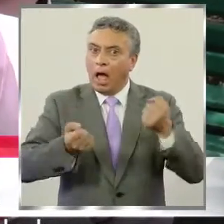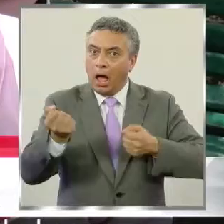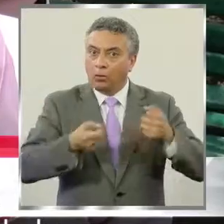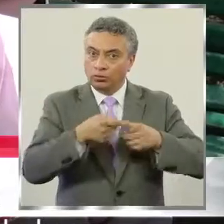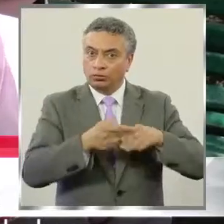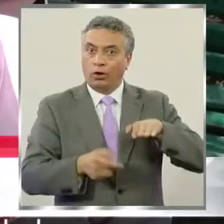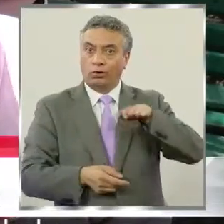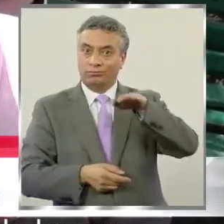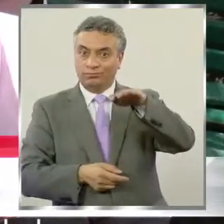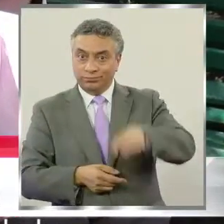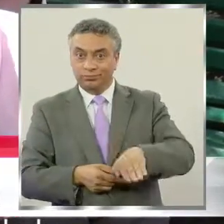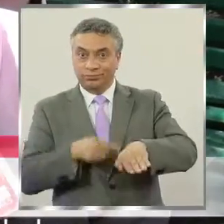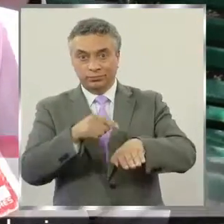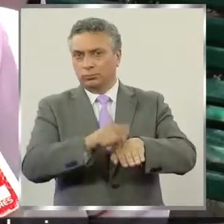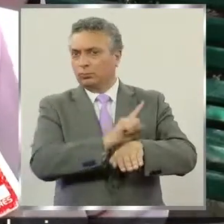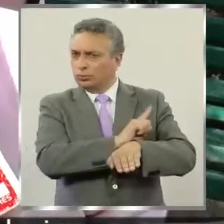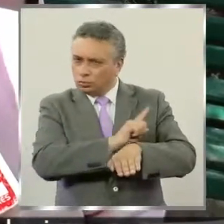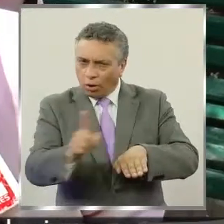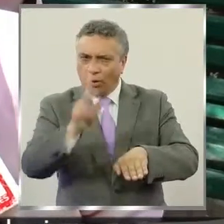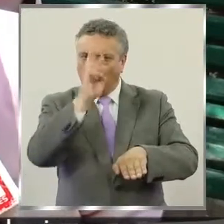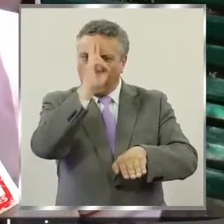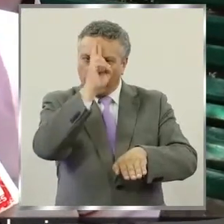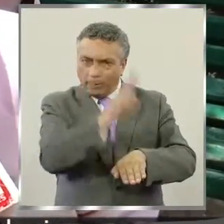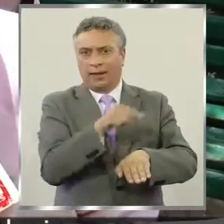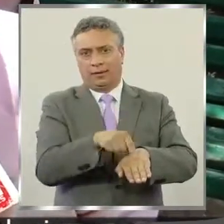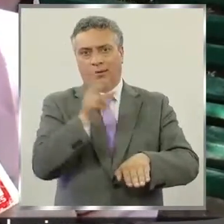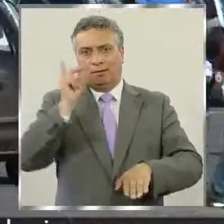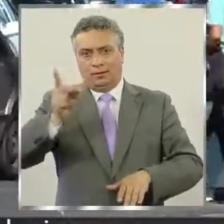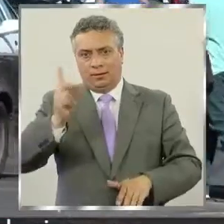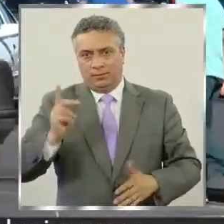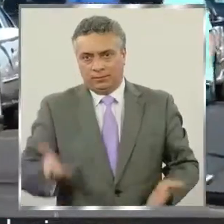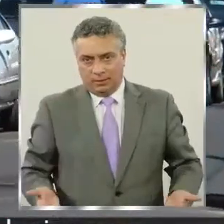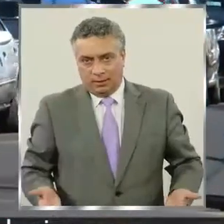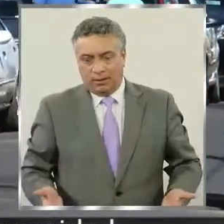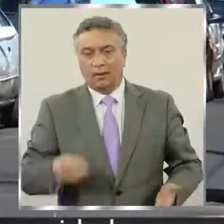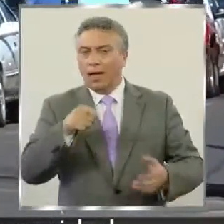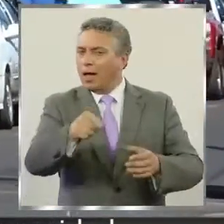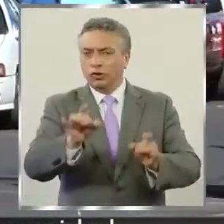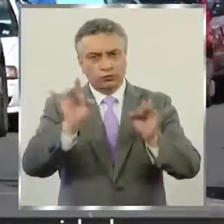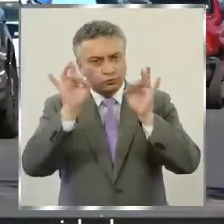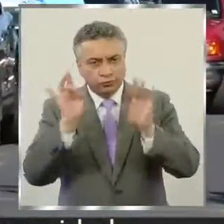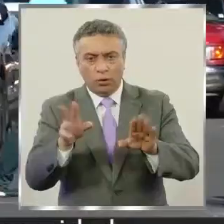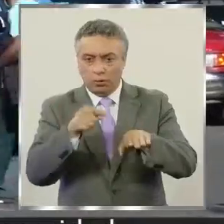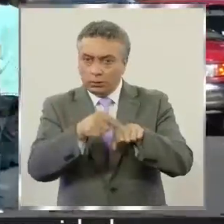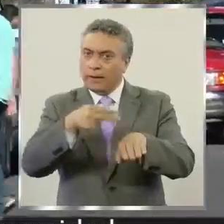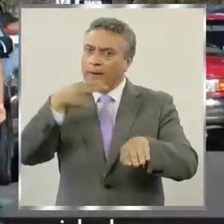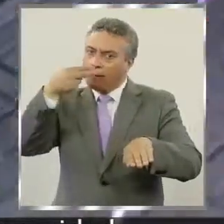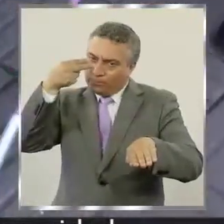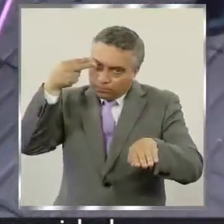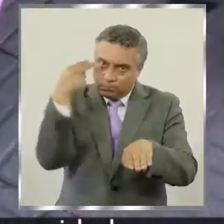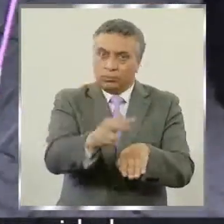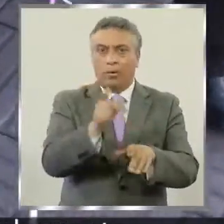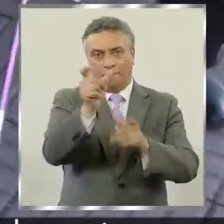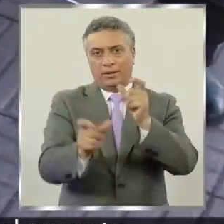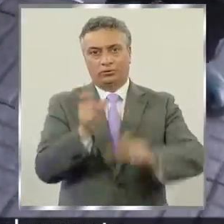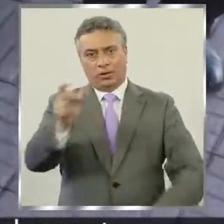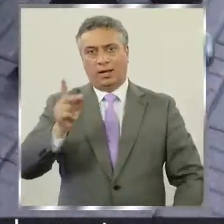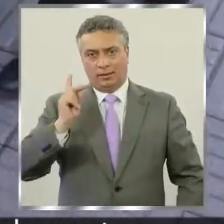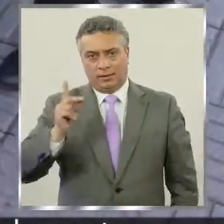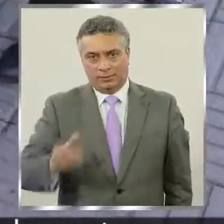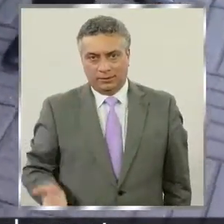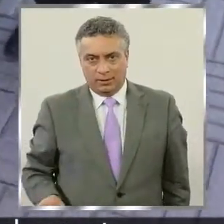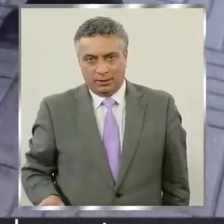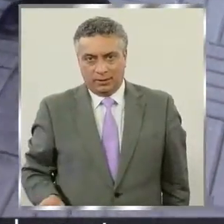estacionamientos, que no lo hagan y que el estacionamiento es exclusivo para personas en situación de discapacidad. Hicieron